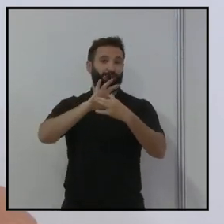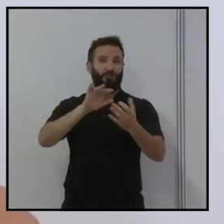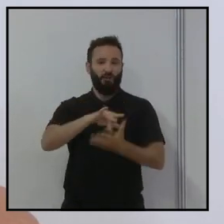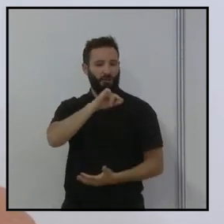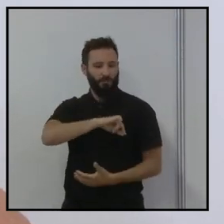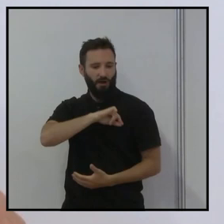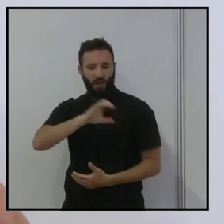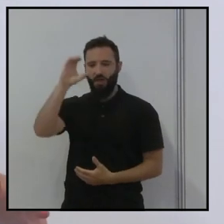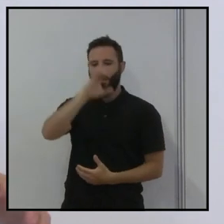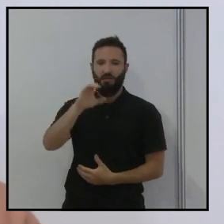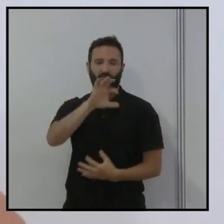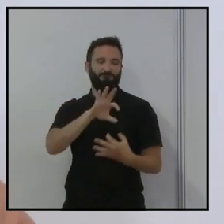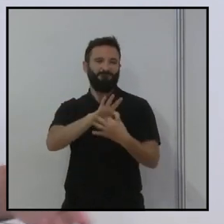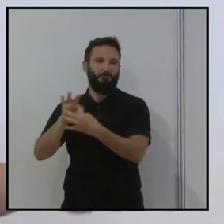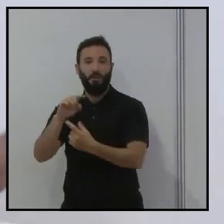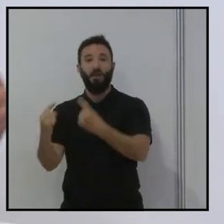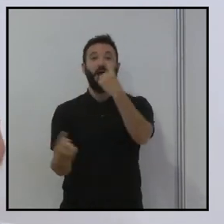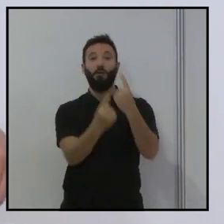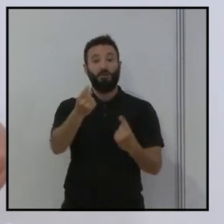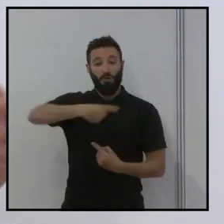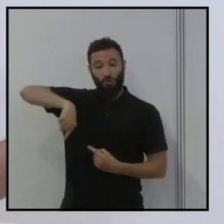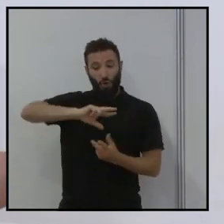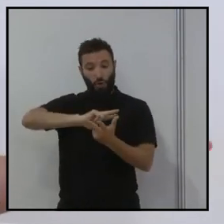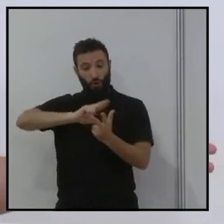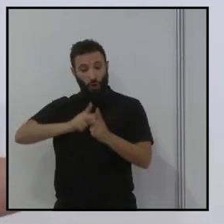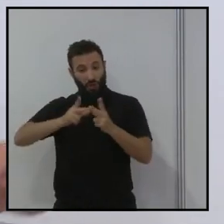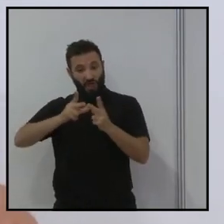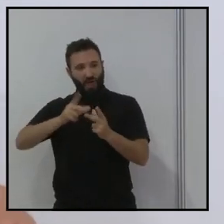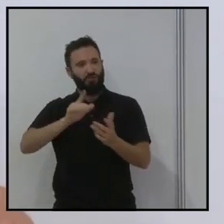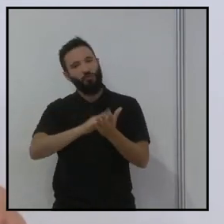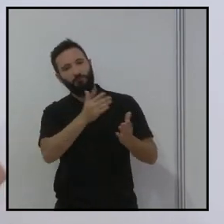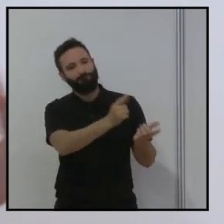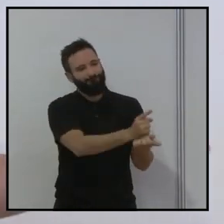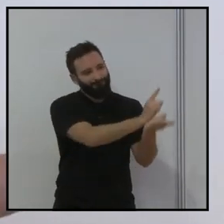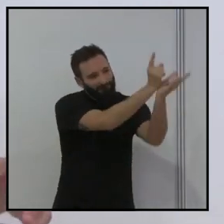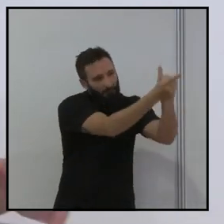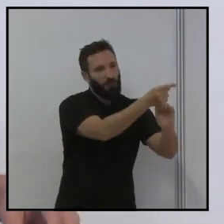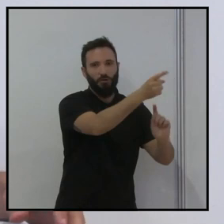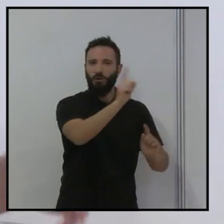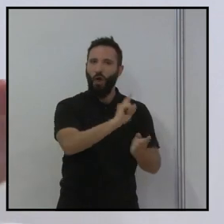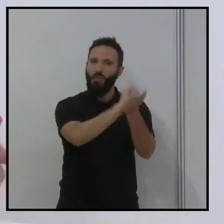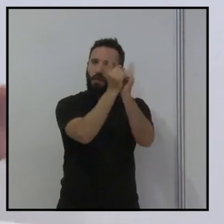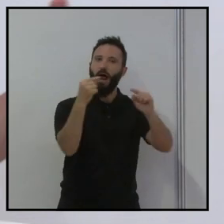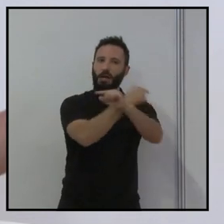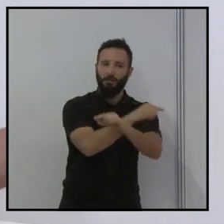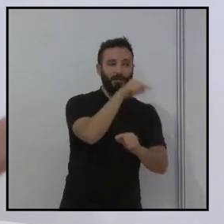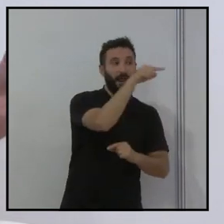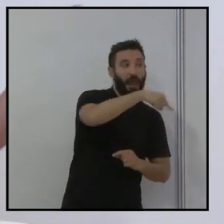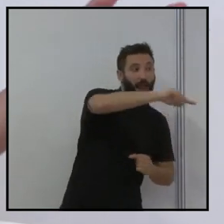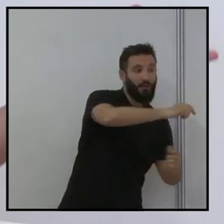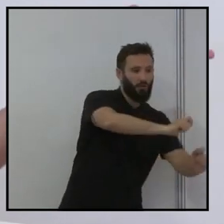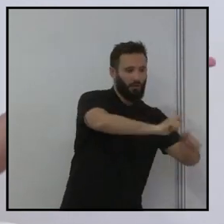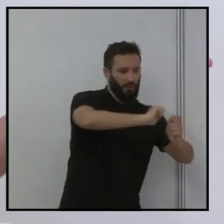y científicos. Entonces, a veces la sociedad a la que tenemos que tirar cuando debería ser un poco al revés. Debería servir ellos para llegar a la mayor parte de la sociedad,